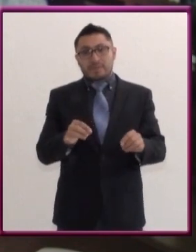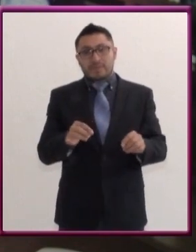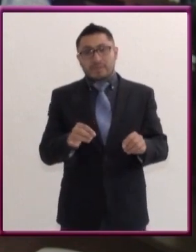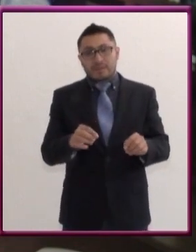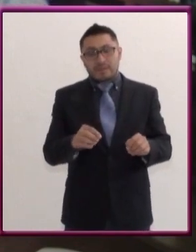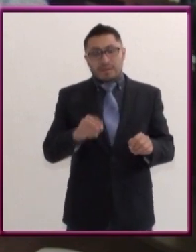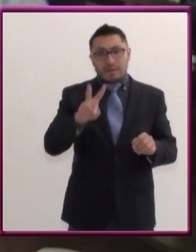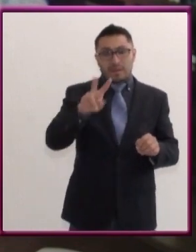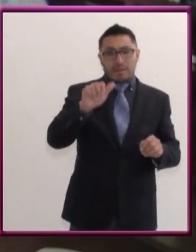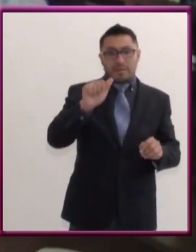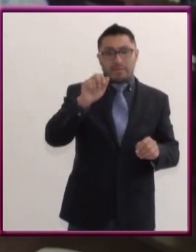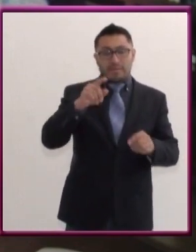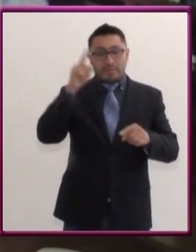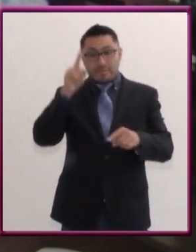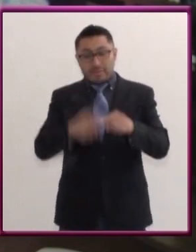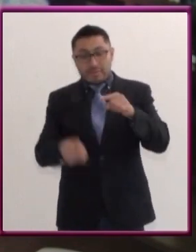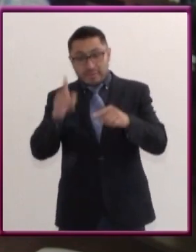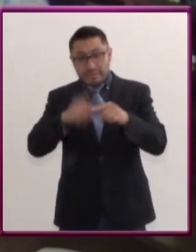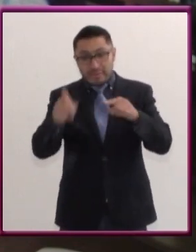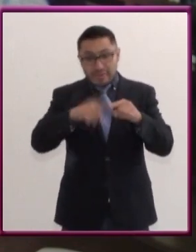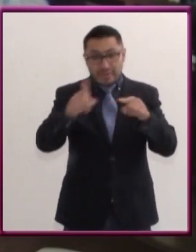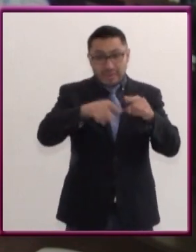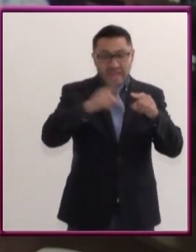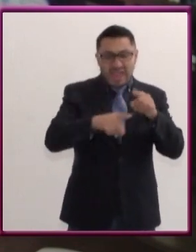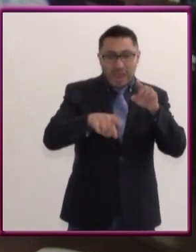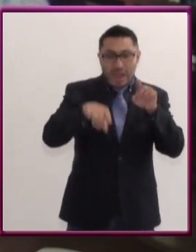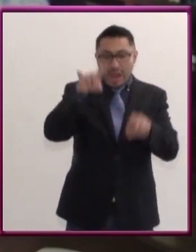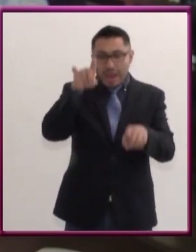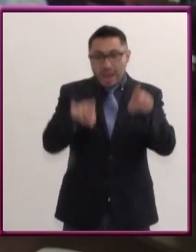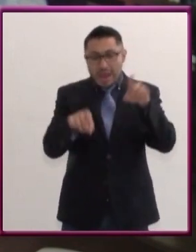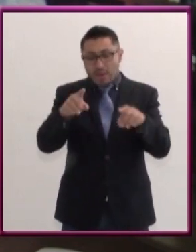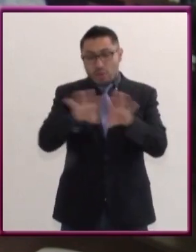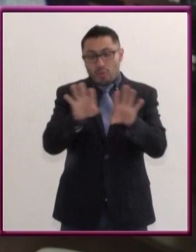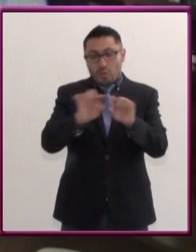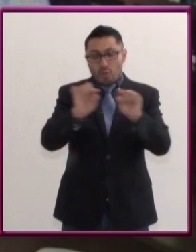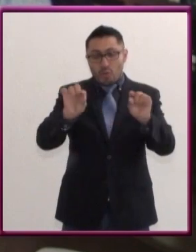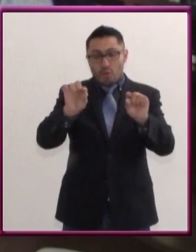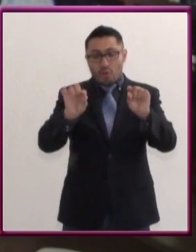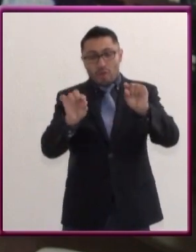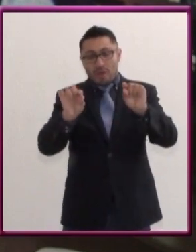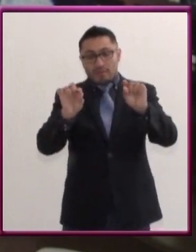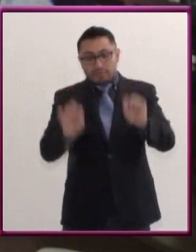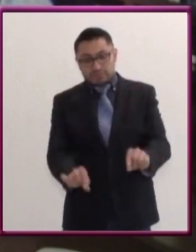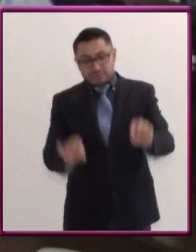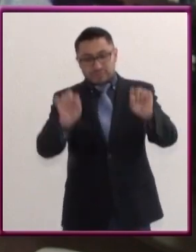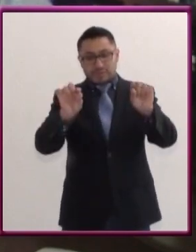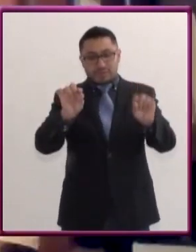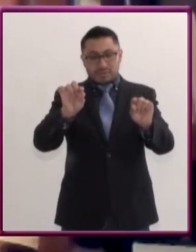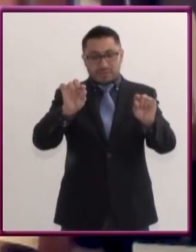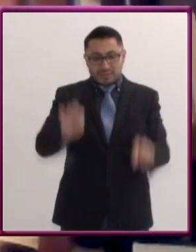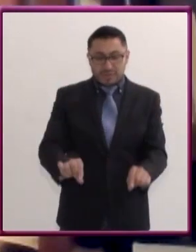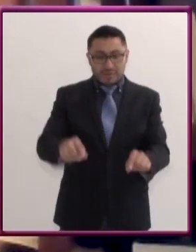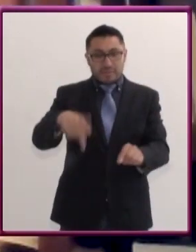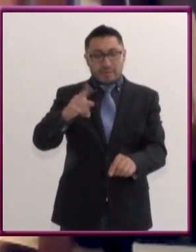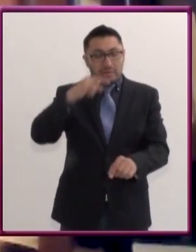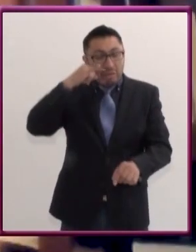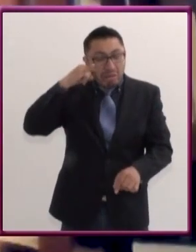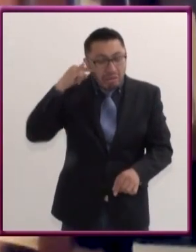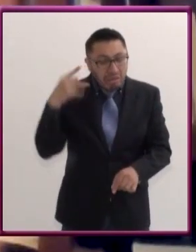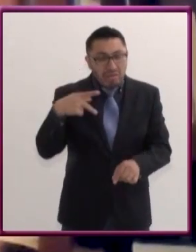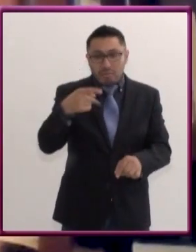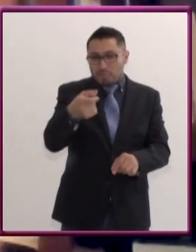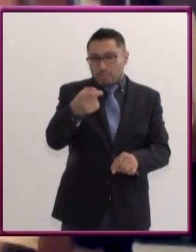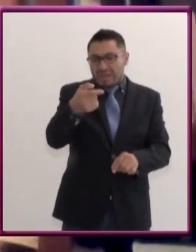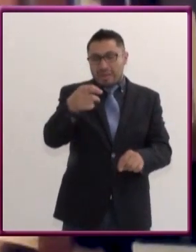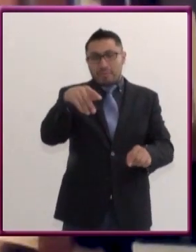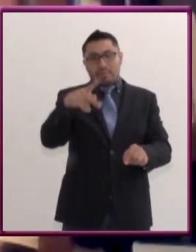variación microscópica, pequeñísima. Entonces va a ir hacia un lado, eso no puede decir hacia dónde. No hay